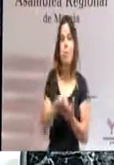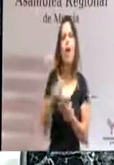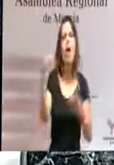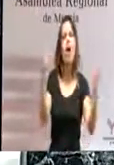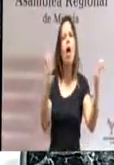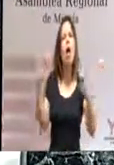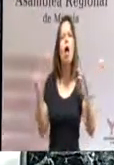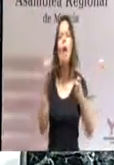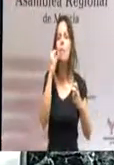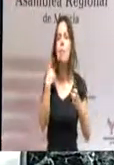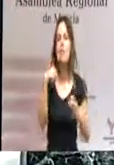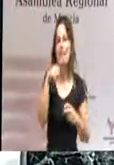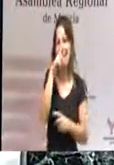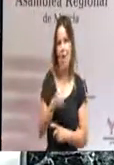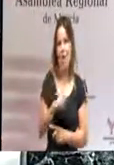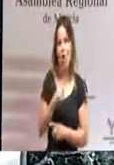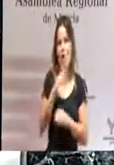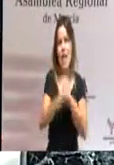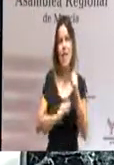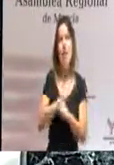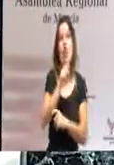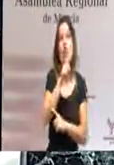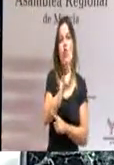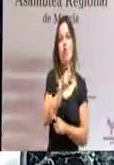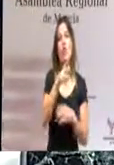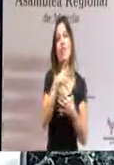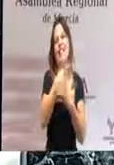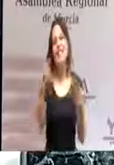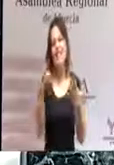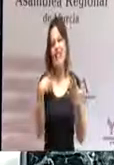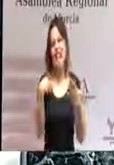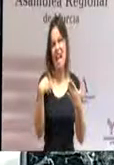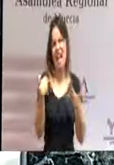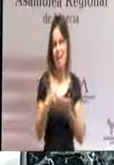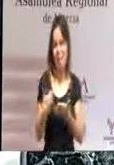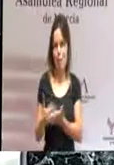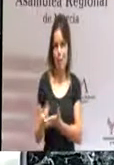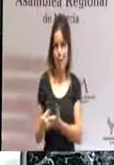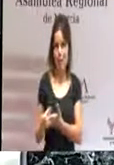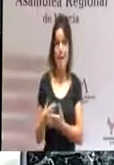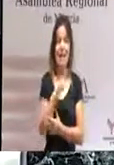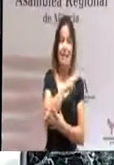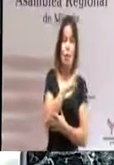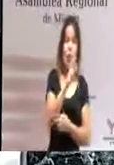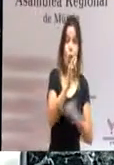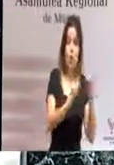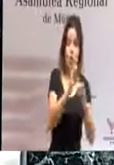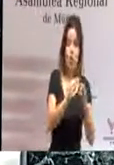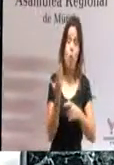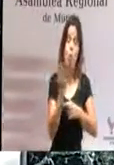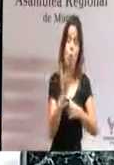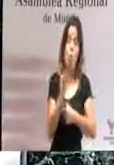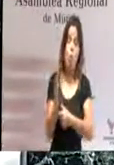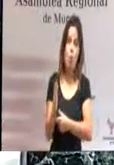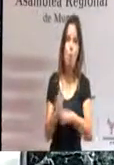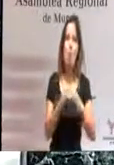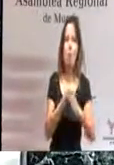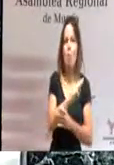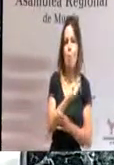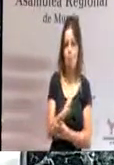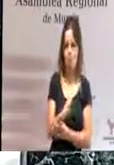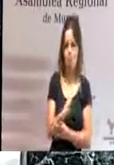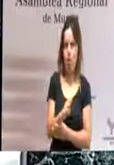este primer año de legislatura, 117 iniciativas, de las que un 34% han sido presentadas por el Partido